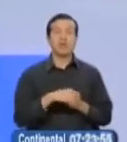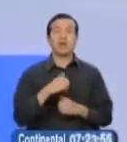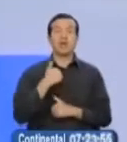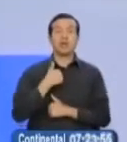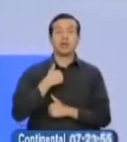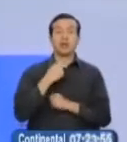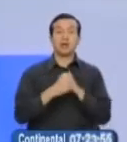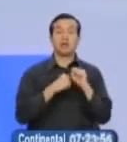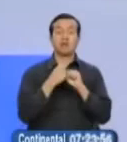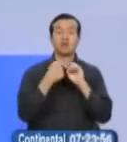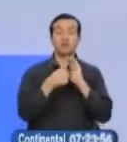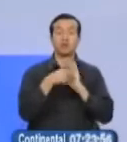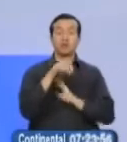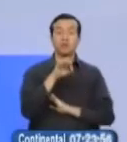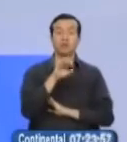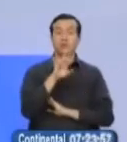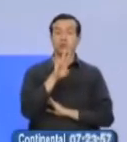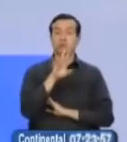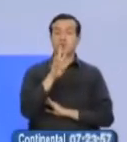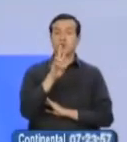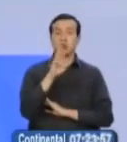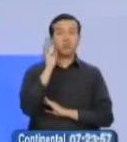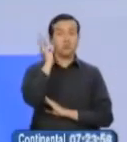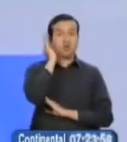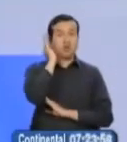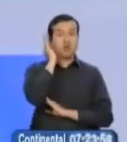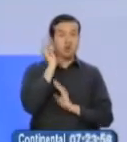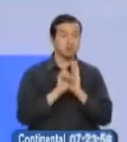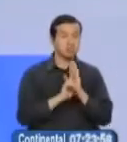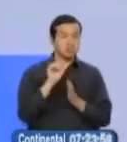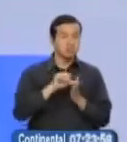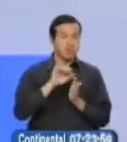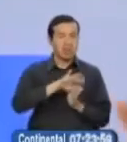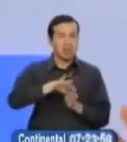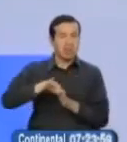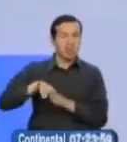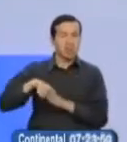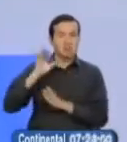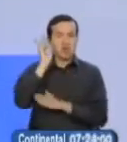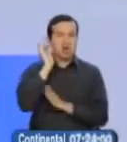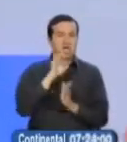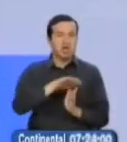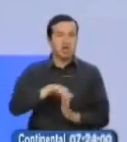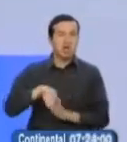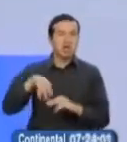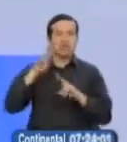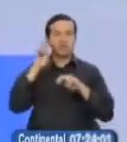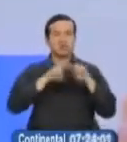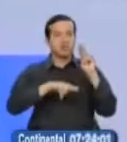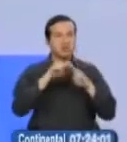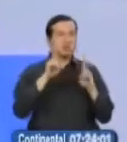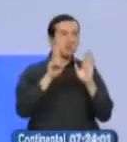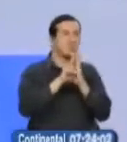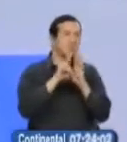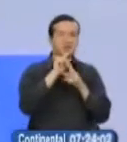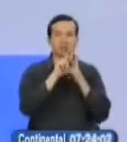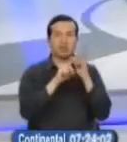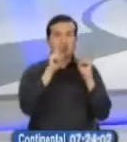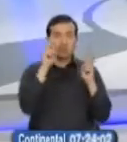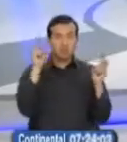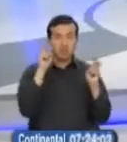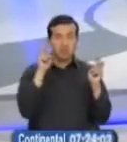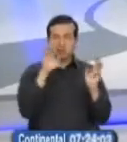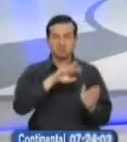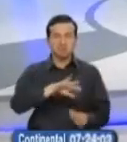año 76, las mujeres no existíamos para el desarrollo urbano, ni para la infraestructura, ni para la vivienda, ni para mucho menos para el